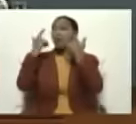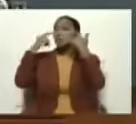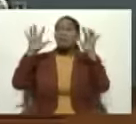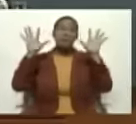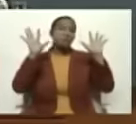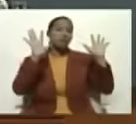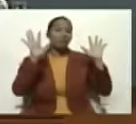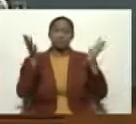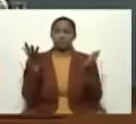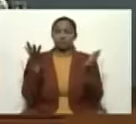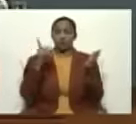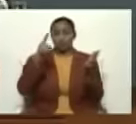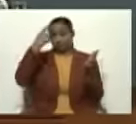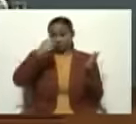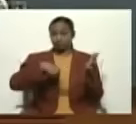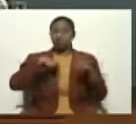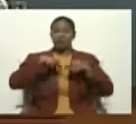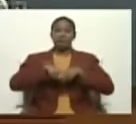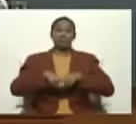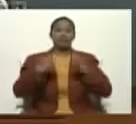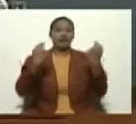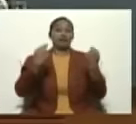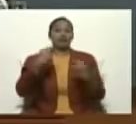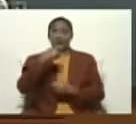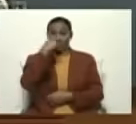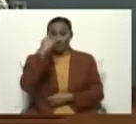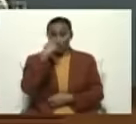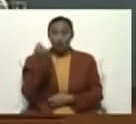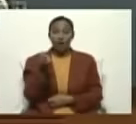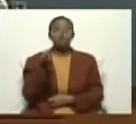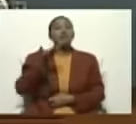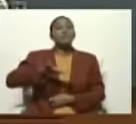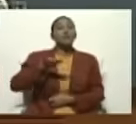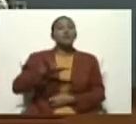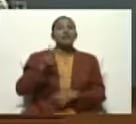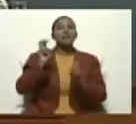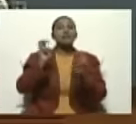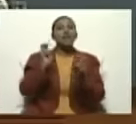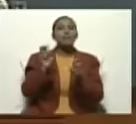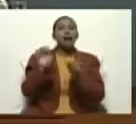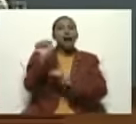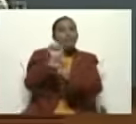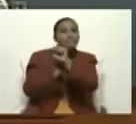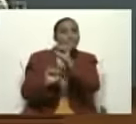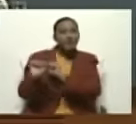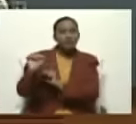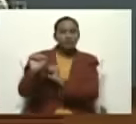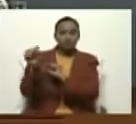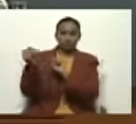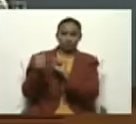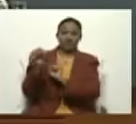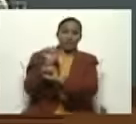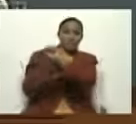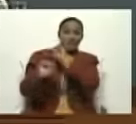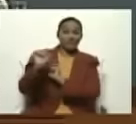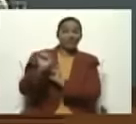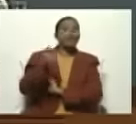esa parte preventiva, querida fiscal, es tan importante entre nosotros, porque forma parte de una